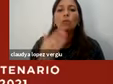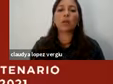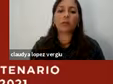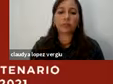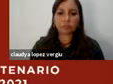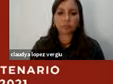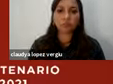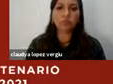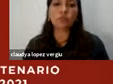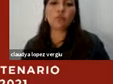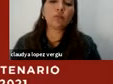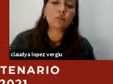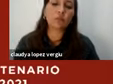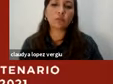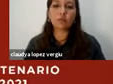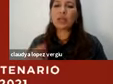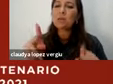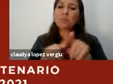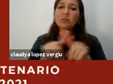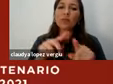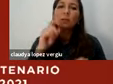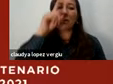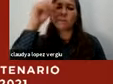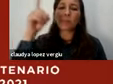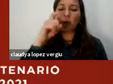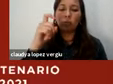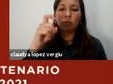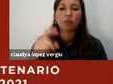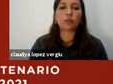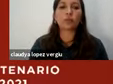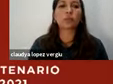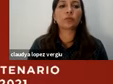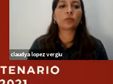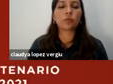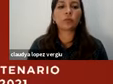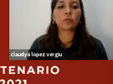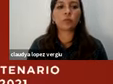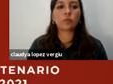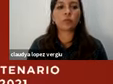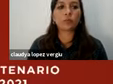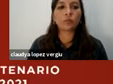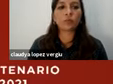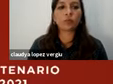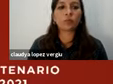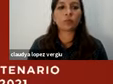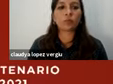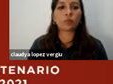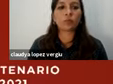sido el apoyo y la orientación de diferentes organismos para que puedan realizar los emprendimientos que ustedes